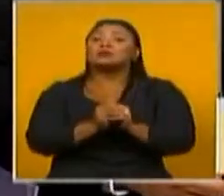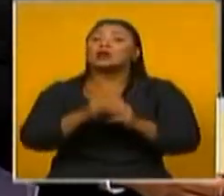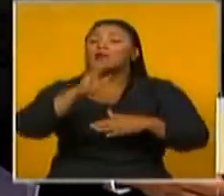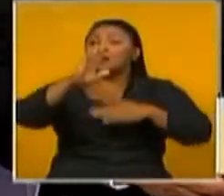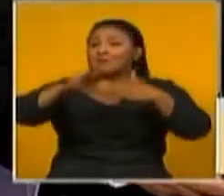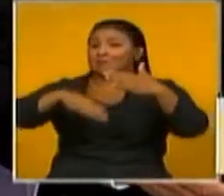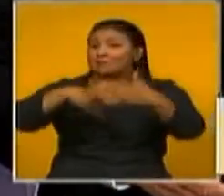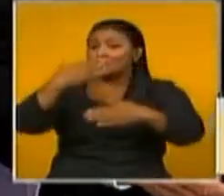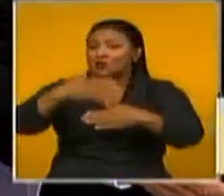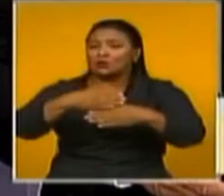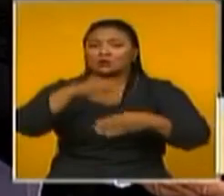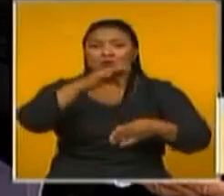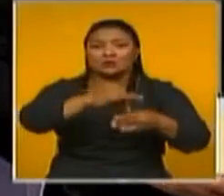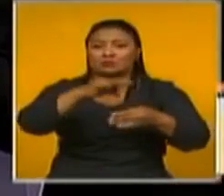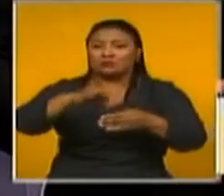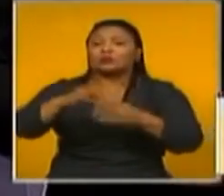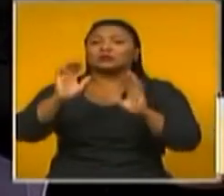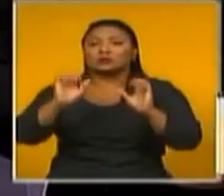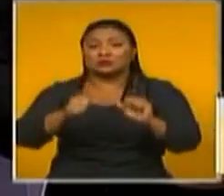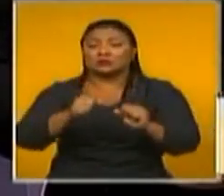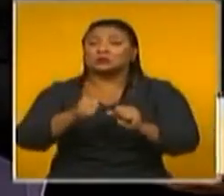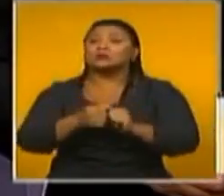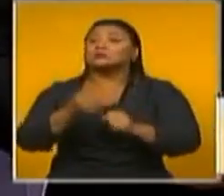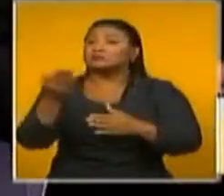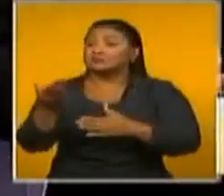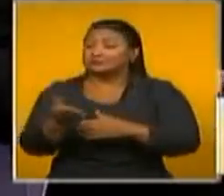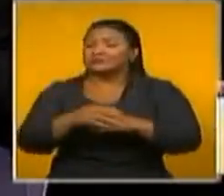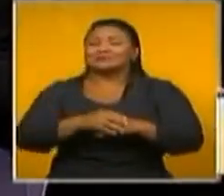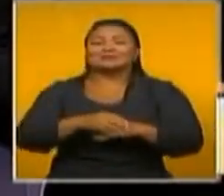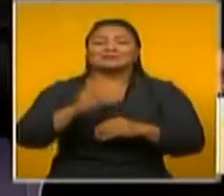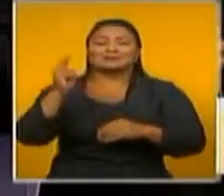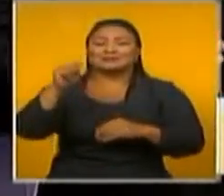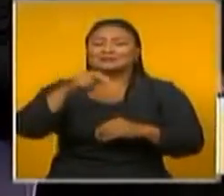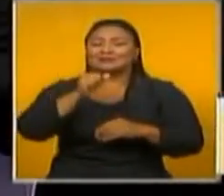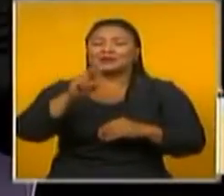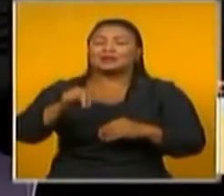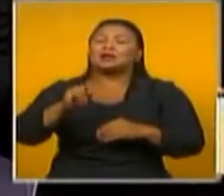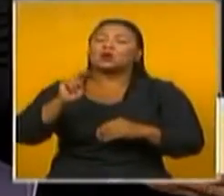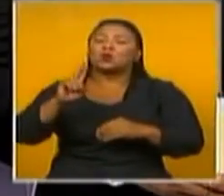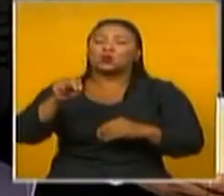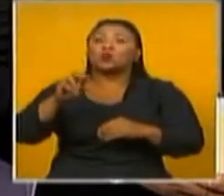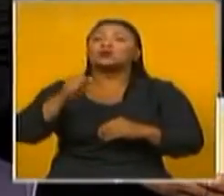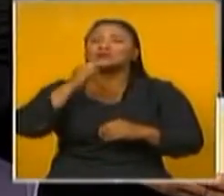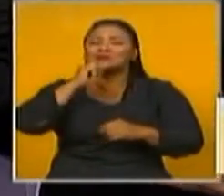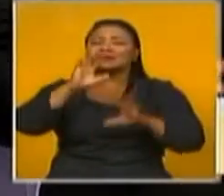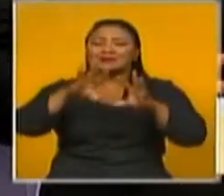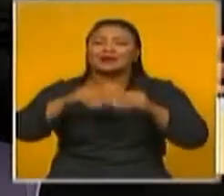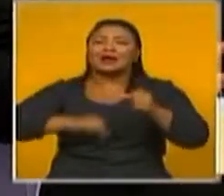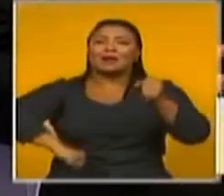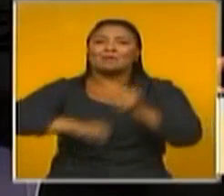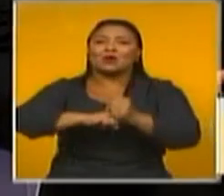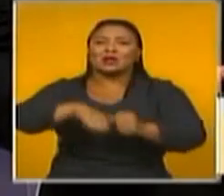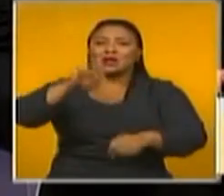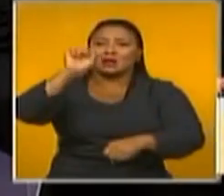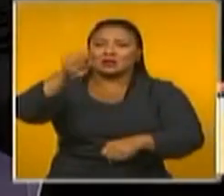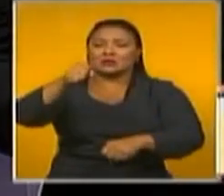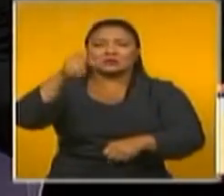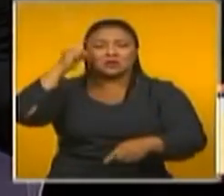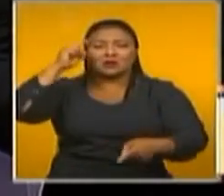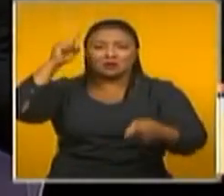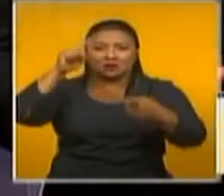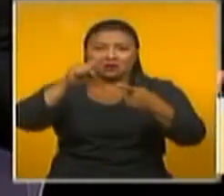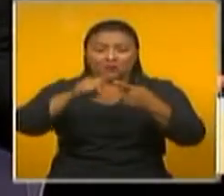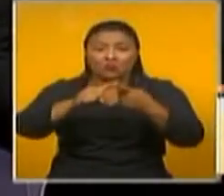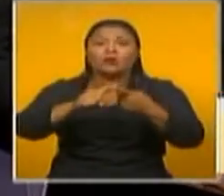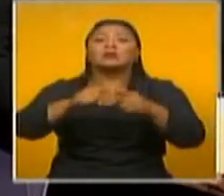próxima consulta popular. Este canal respalda el sí. Sí estamos de acuerdo con